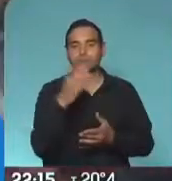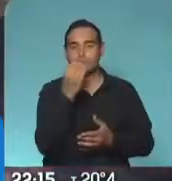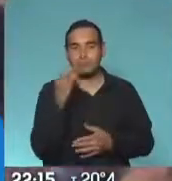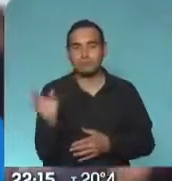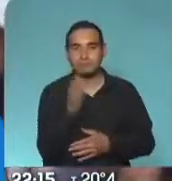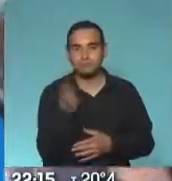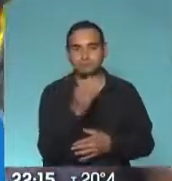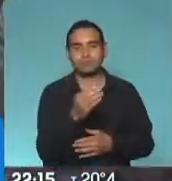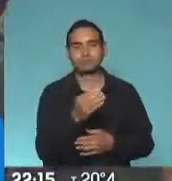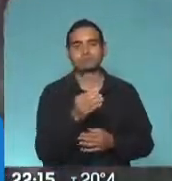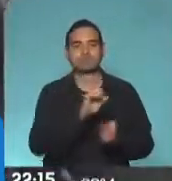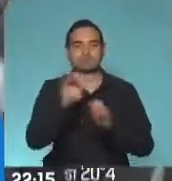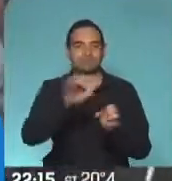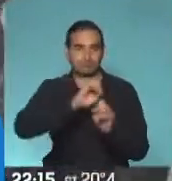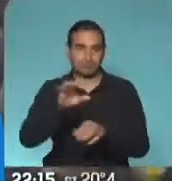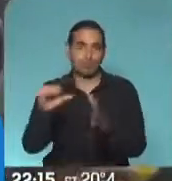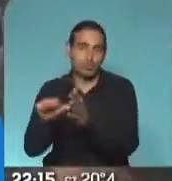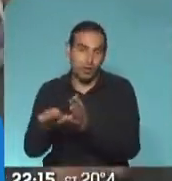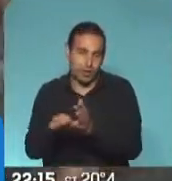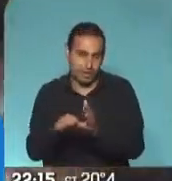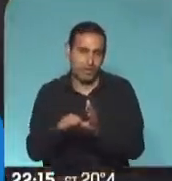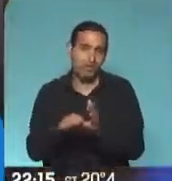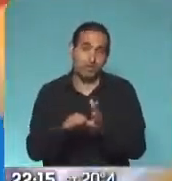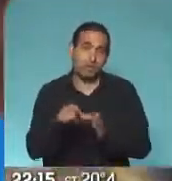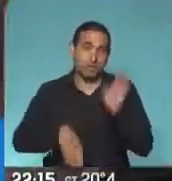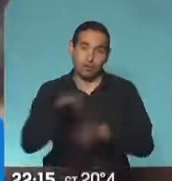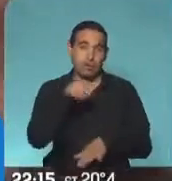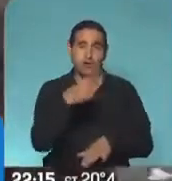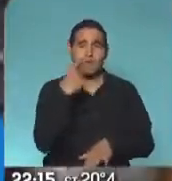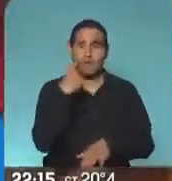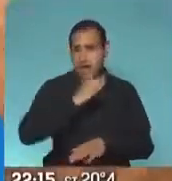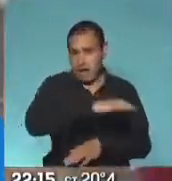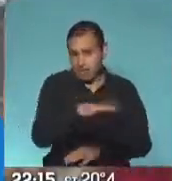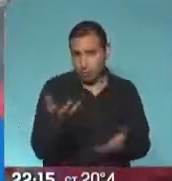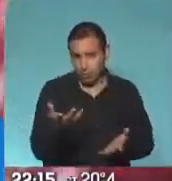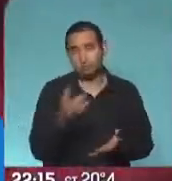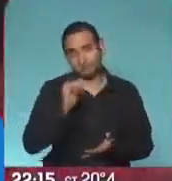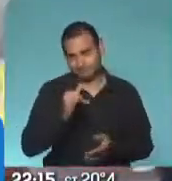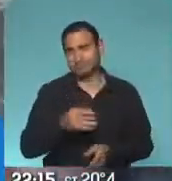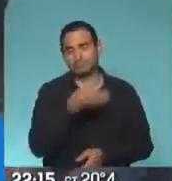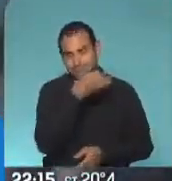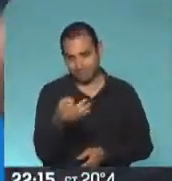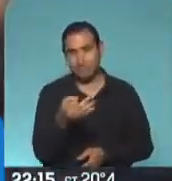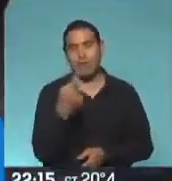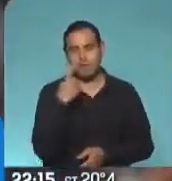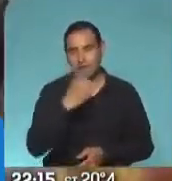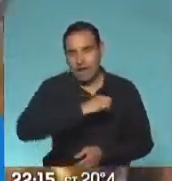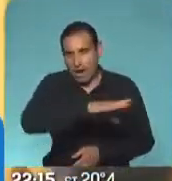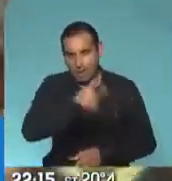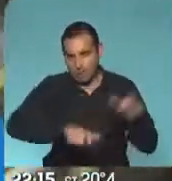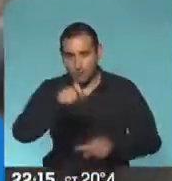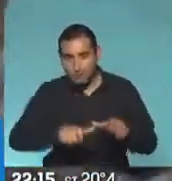las grandes ciudades. Sí, porque están muchas veces, en su mayoría, viven en zonas rurales. Exactamente, exactamente. Con lo cual, lo que